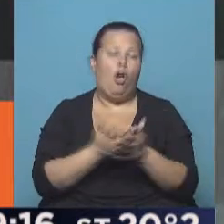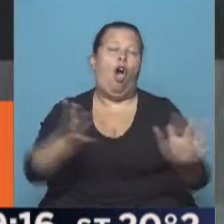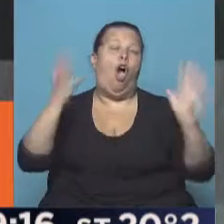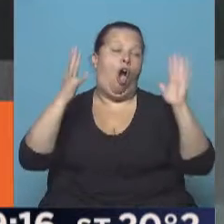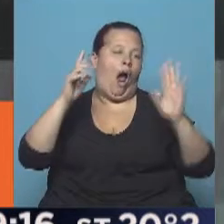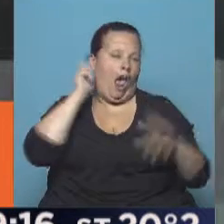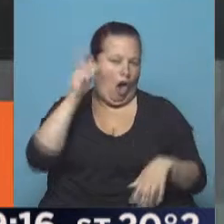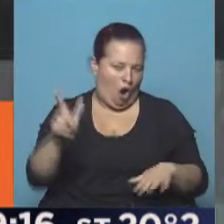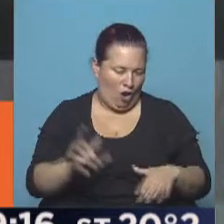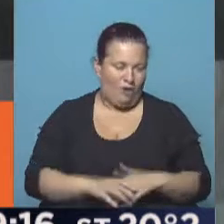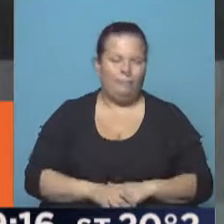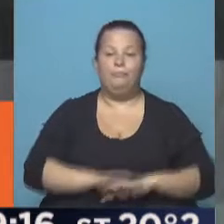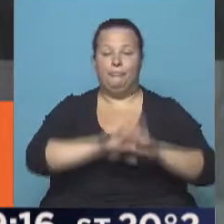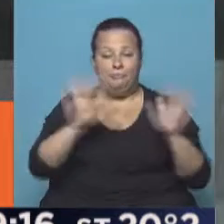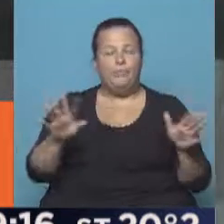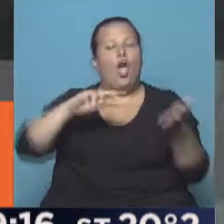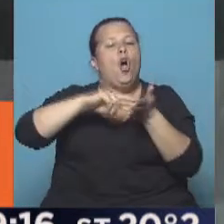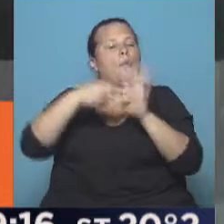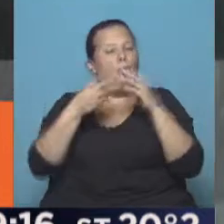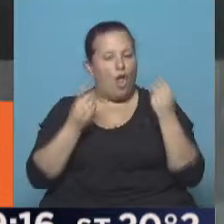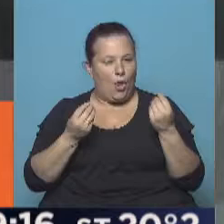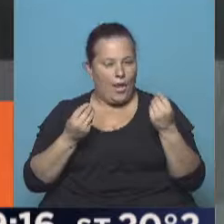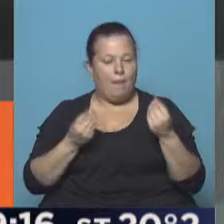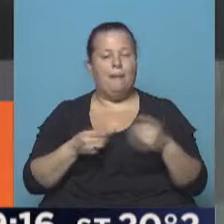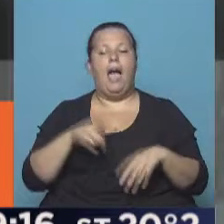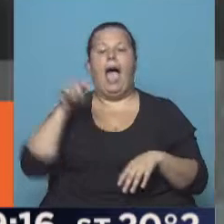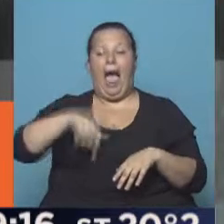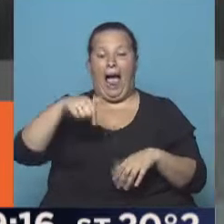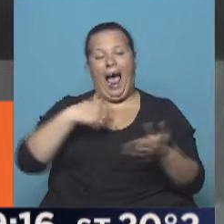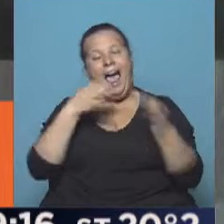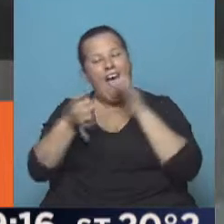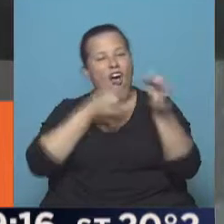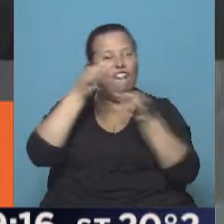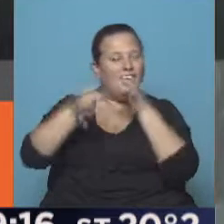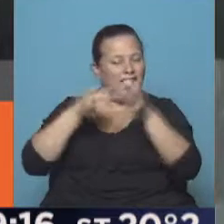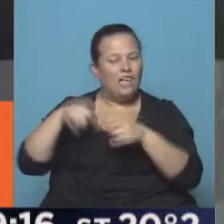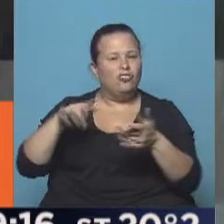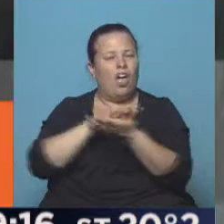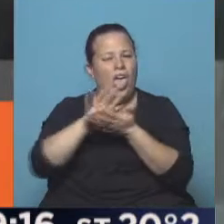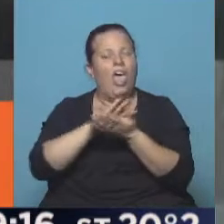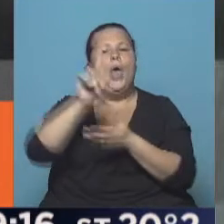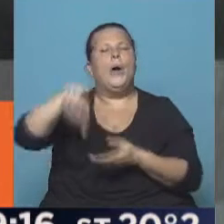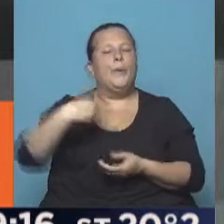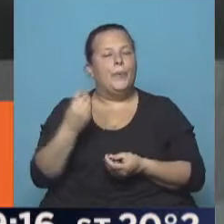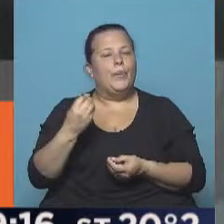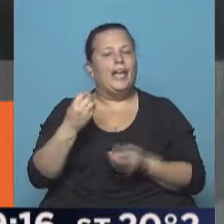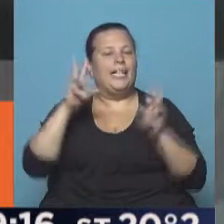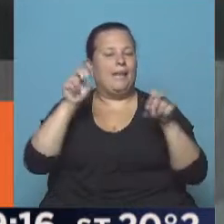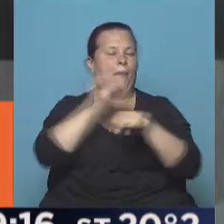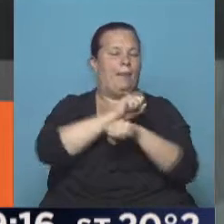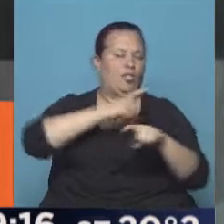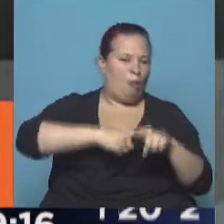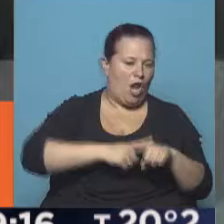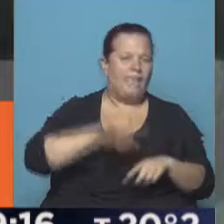que dé resultado el problema es que en las actuales conversaciones surge la cuestión de los presos políticos